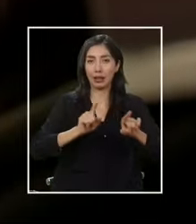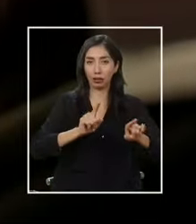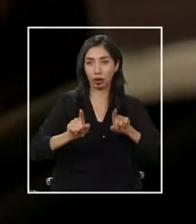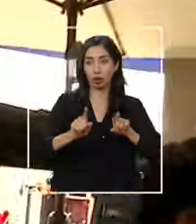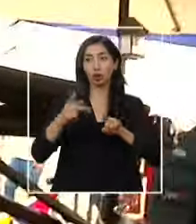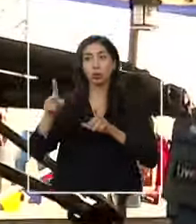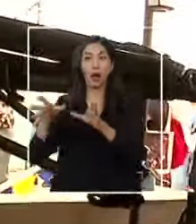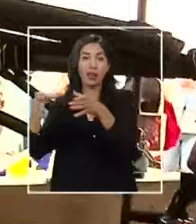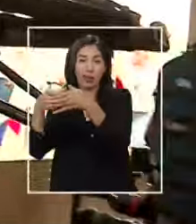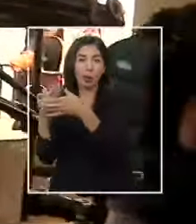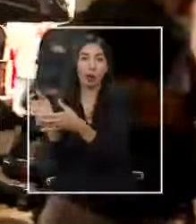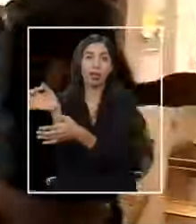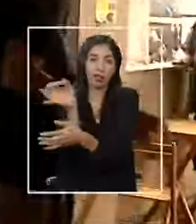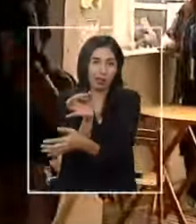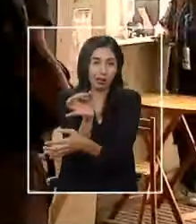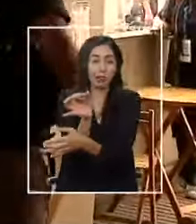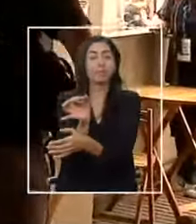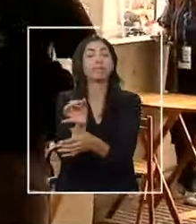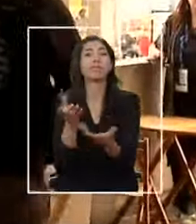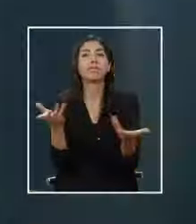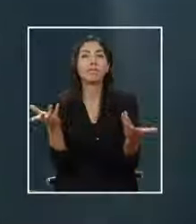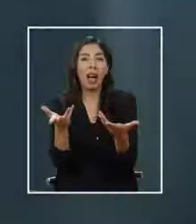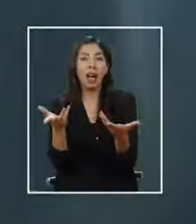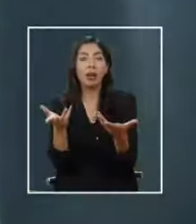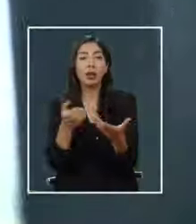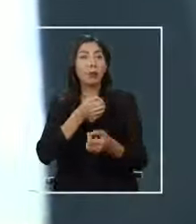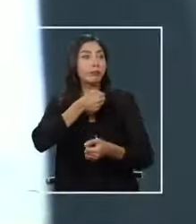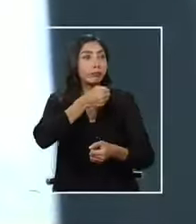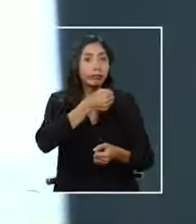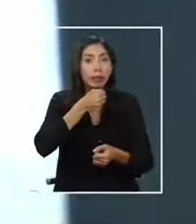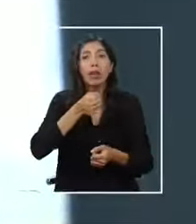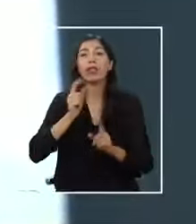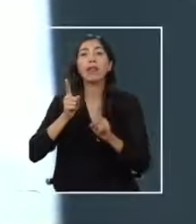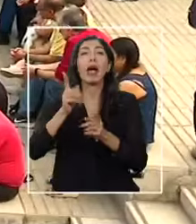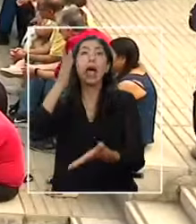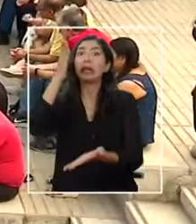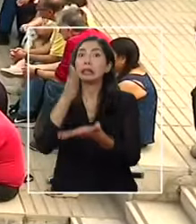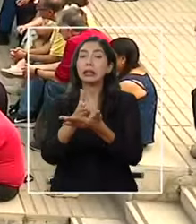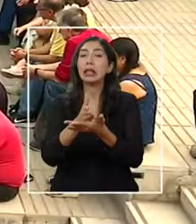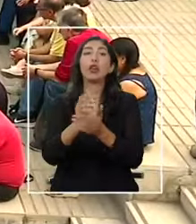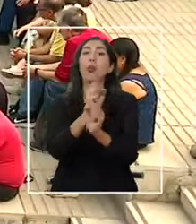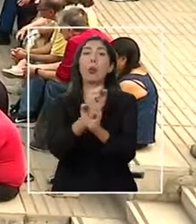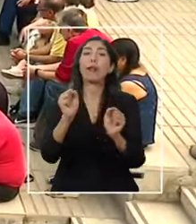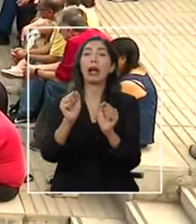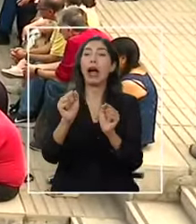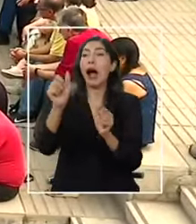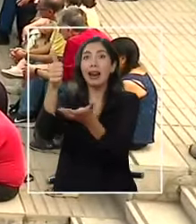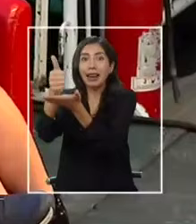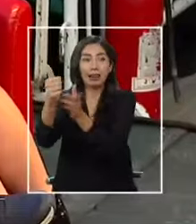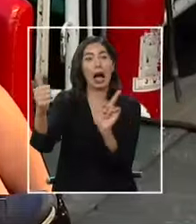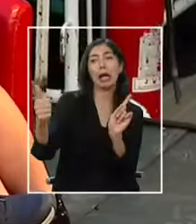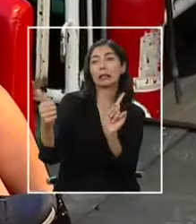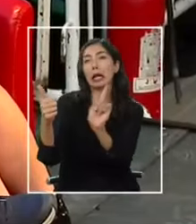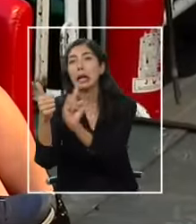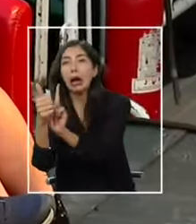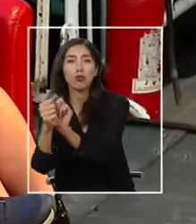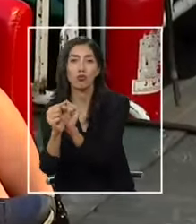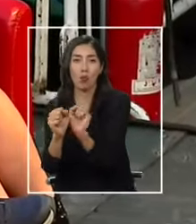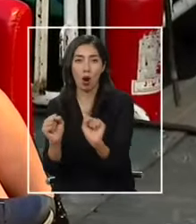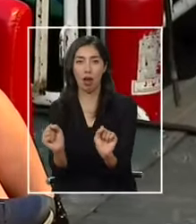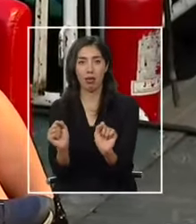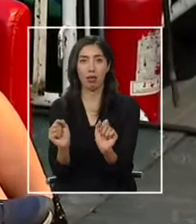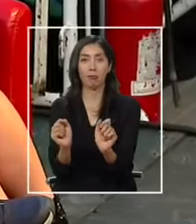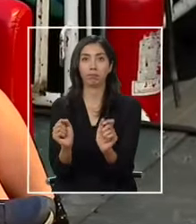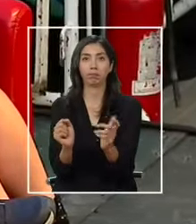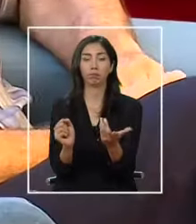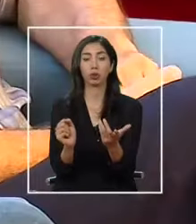miembros de su equipo, que como condición para su realización exigieron no acercarse al alcalde, lo que técnicamente era inviable.